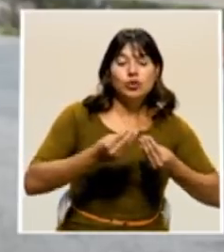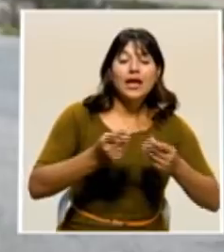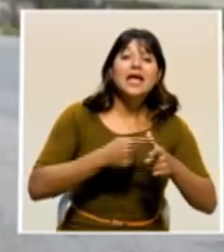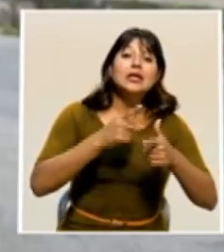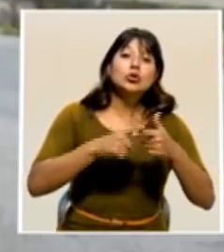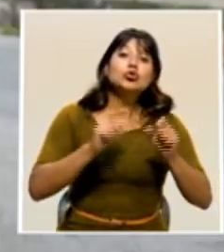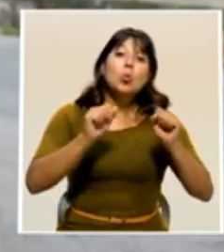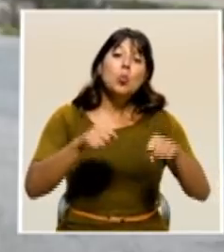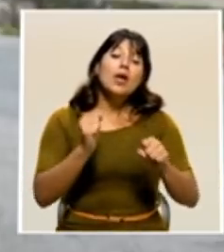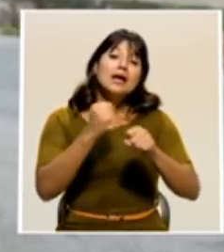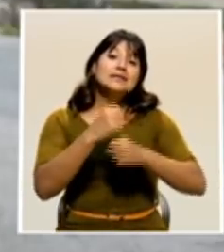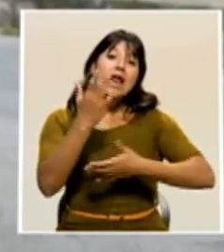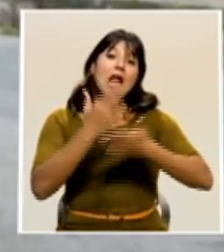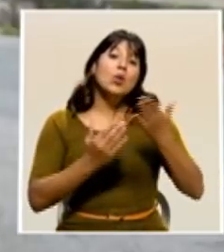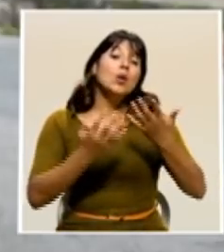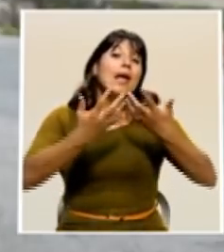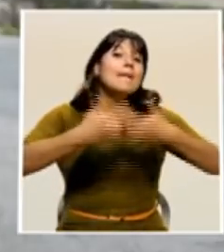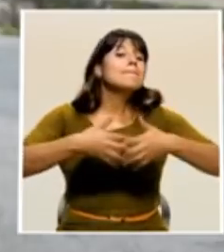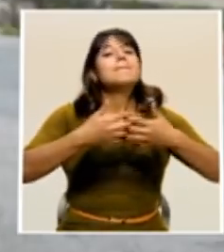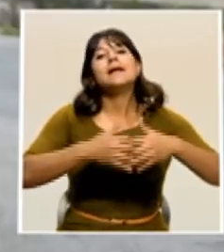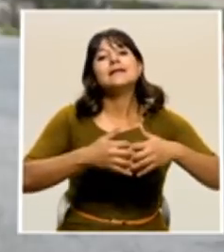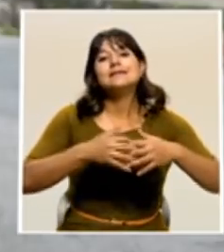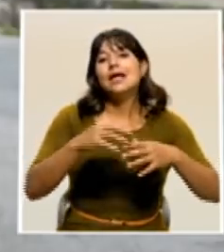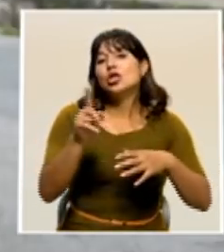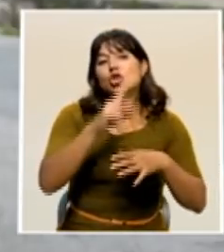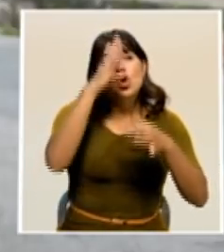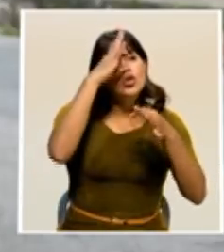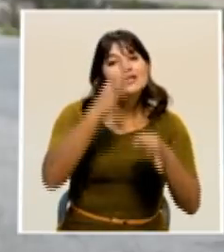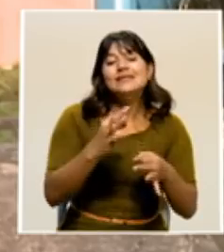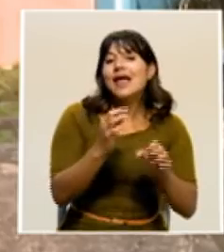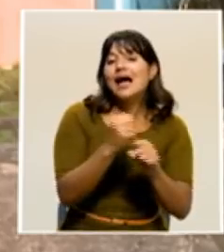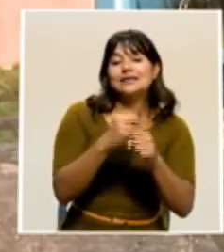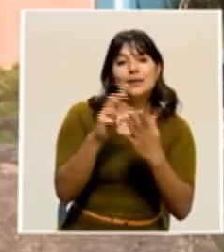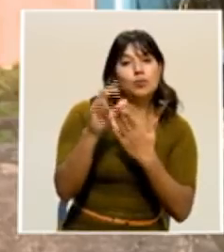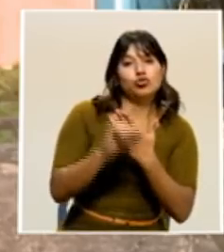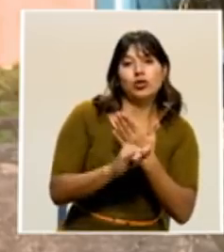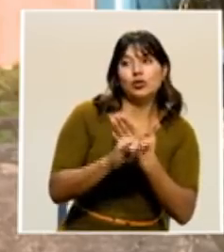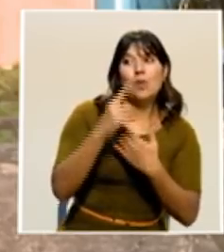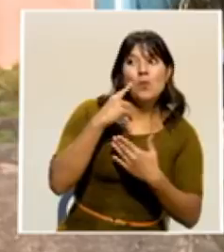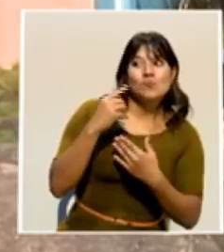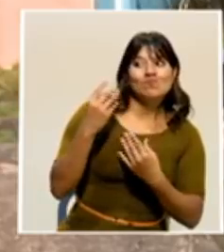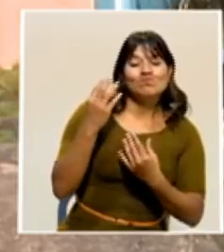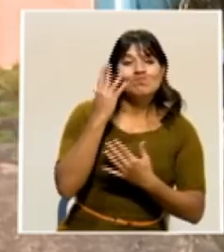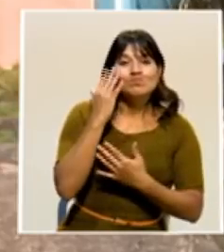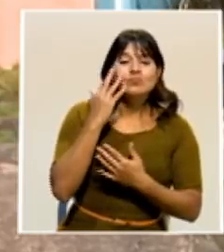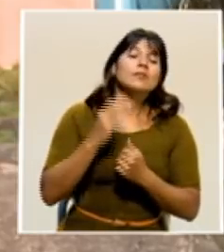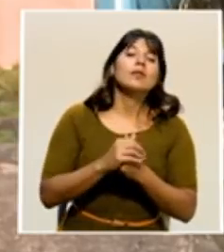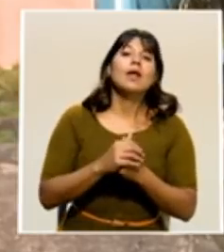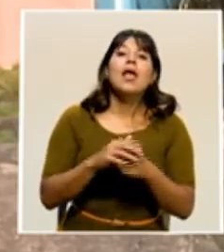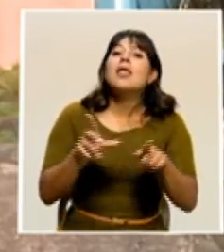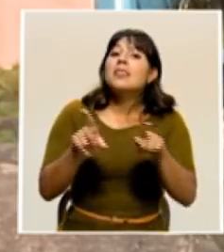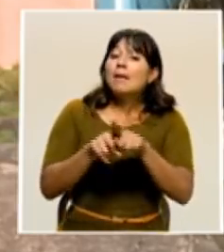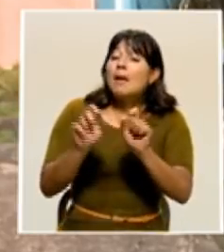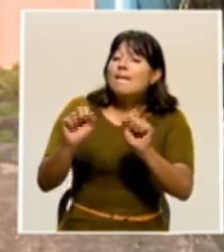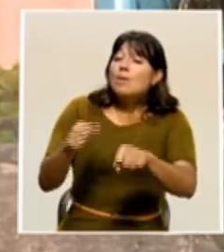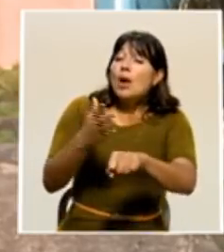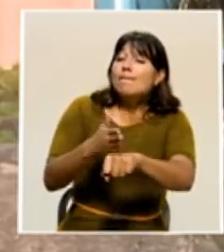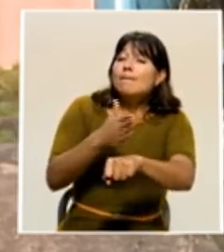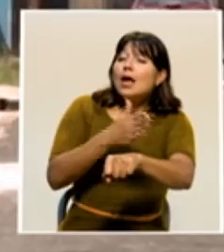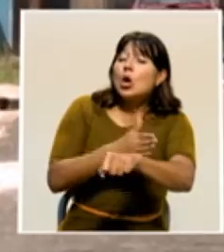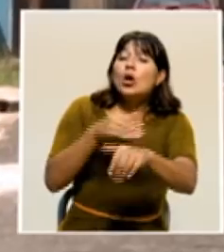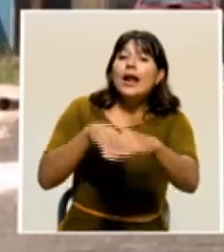algunas empresas no se decidan de ejecutar ciertas inversiones. Otro indicador que apunta a una leve mejora en